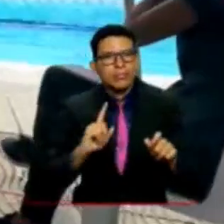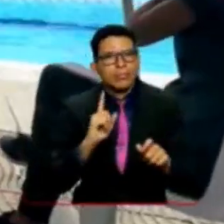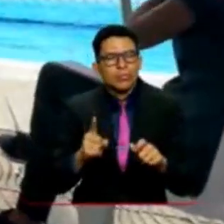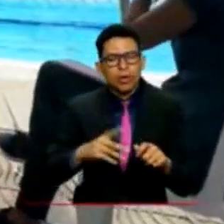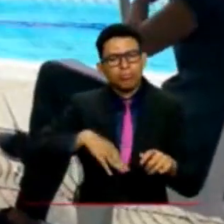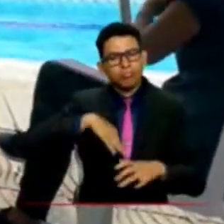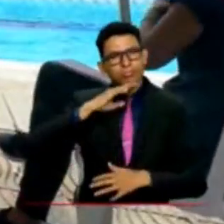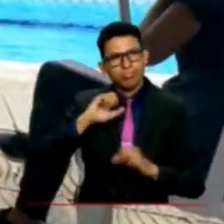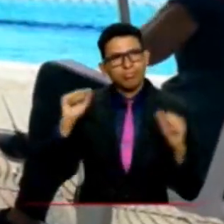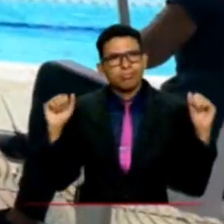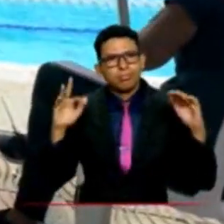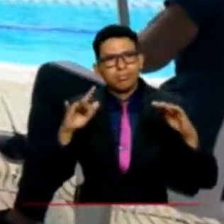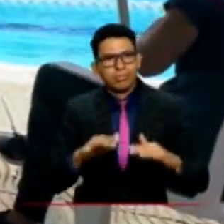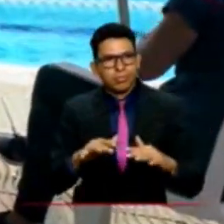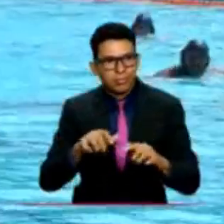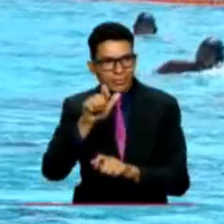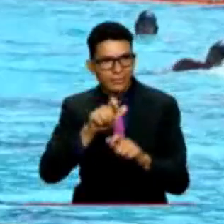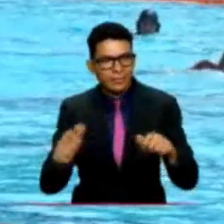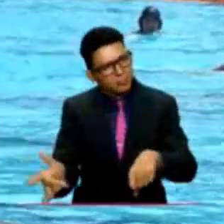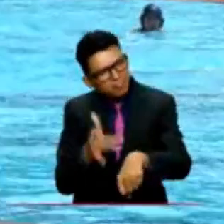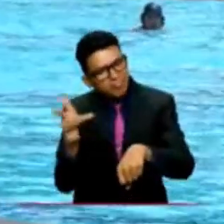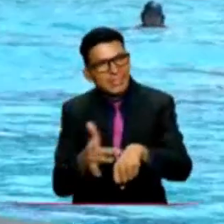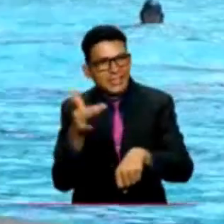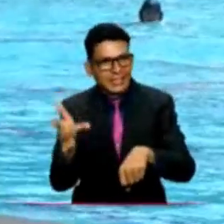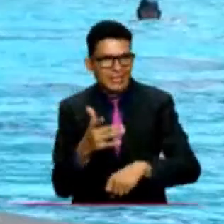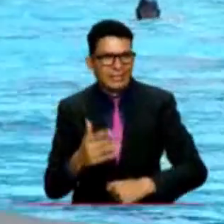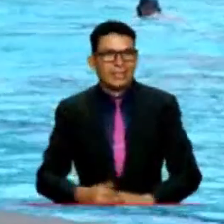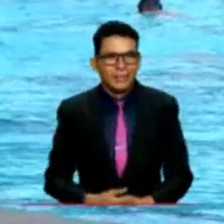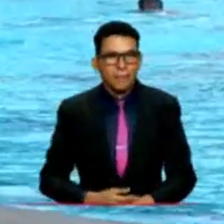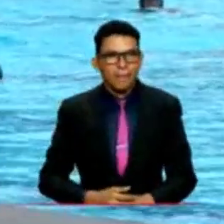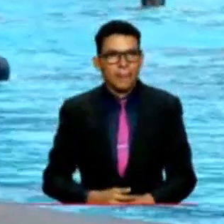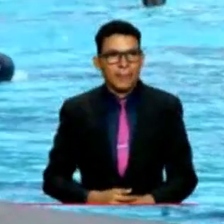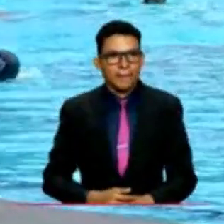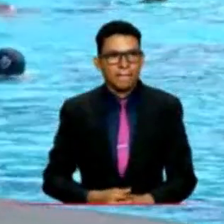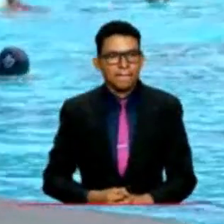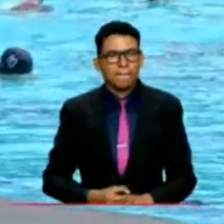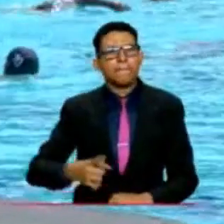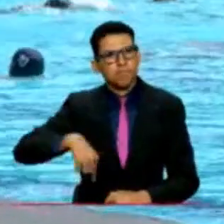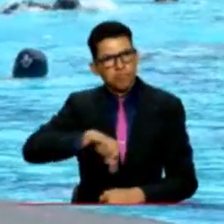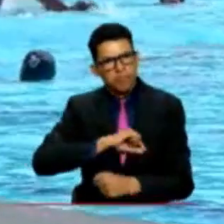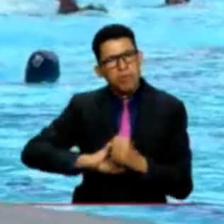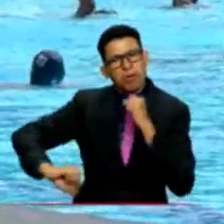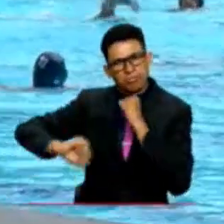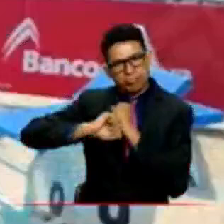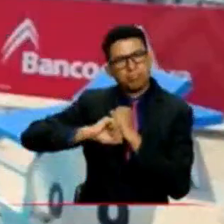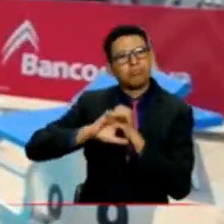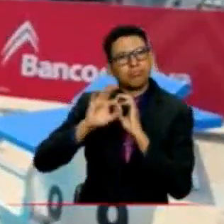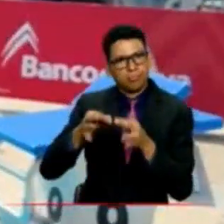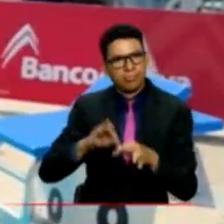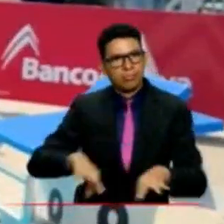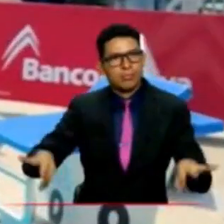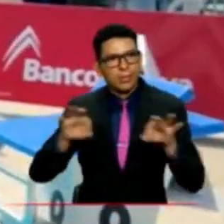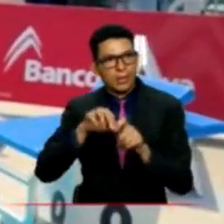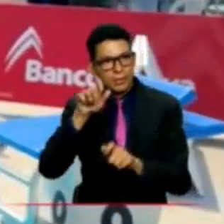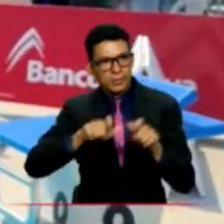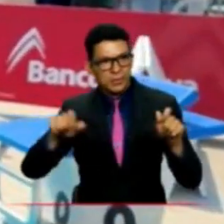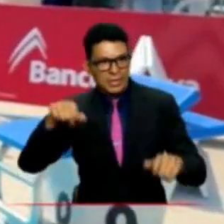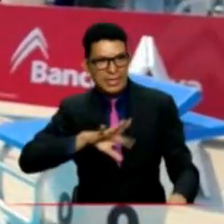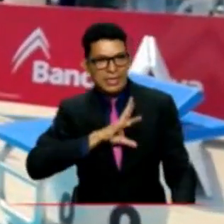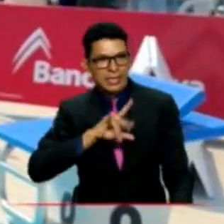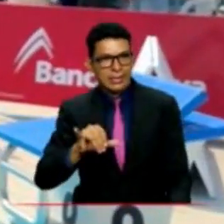llenando las graderías y alentando a los deportistas. Tuvimos un apoyo muy importante de parte de la gente aquí de